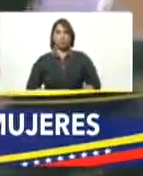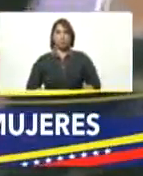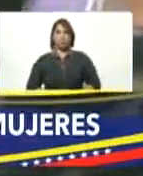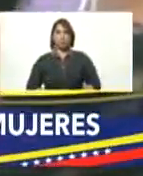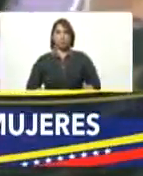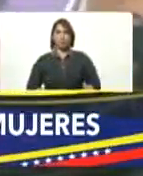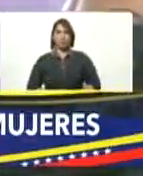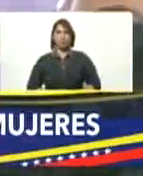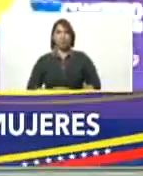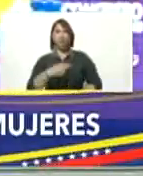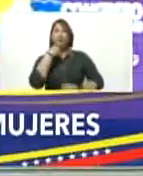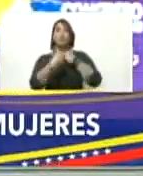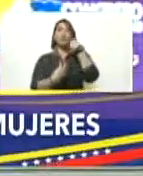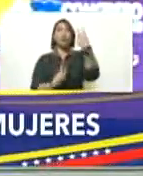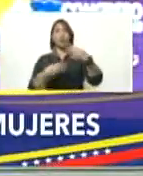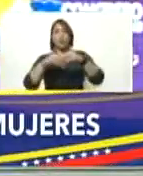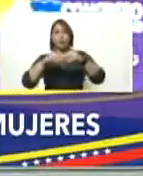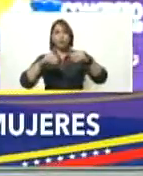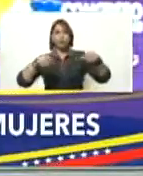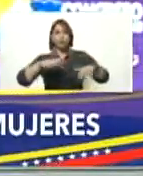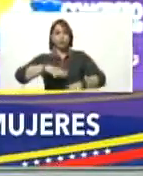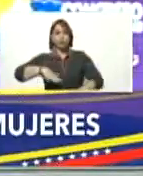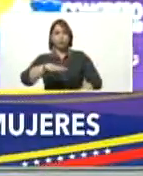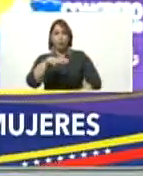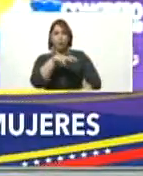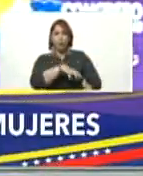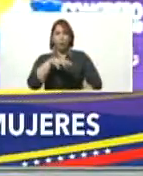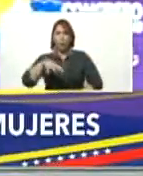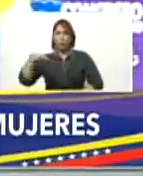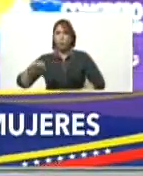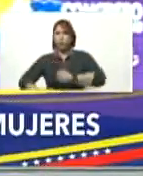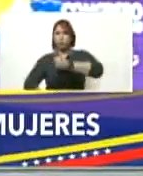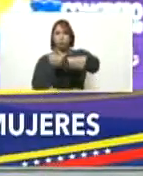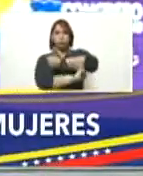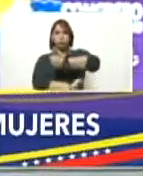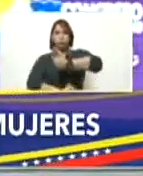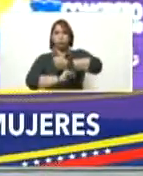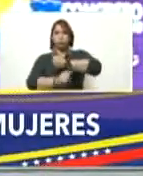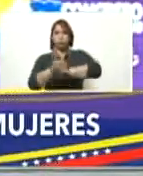De delegadas territoriales, de base hay